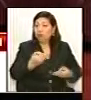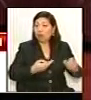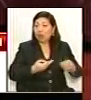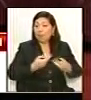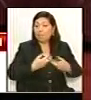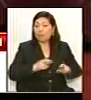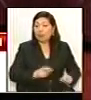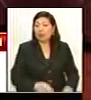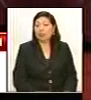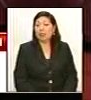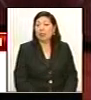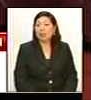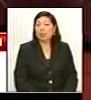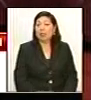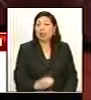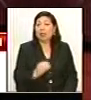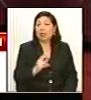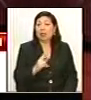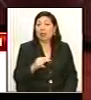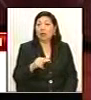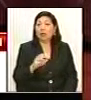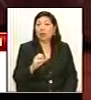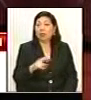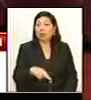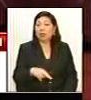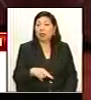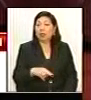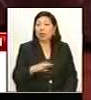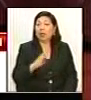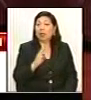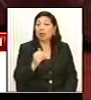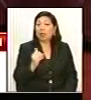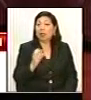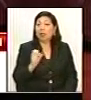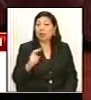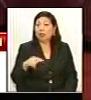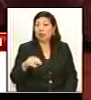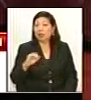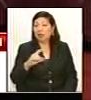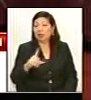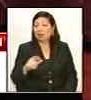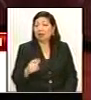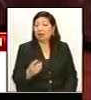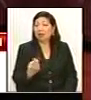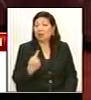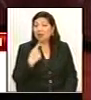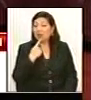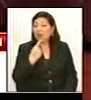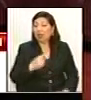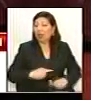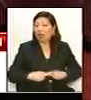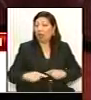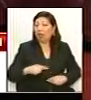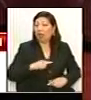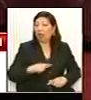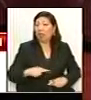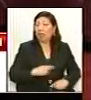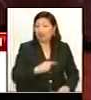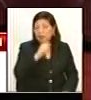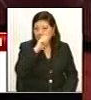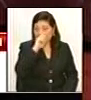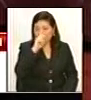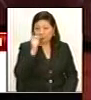pública, Carolina Cabanillas Horna, que a la sazón era jefa de